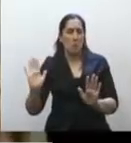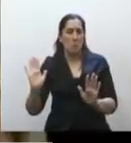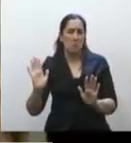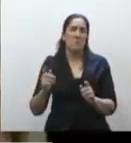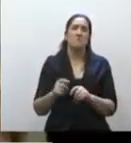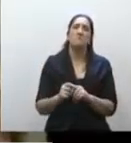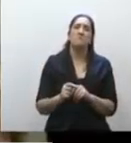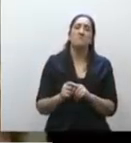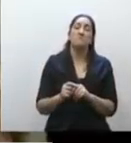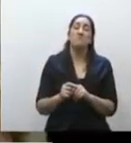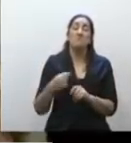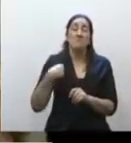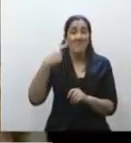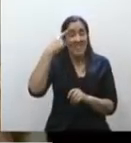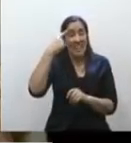que